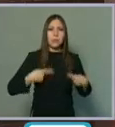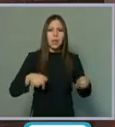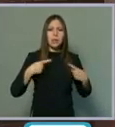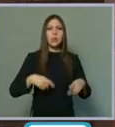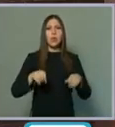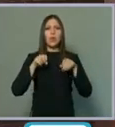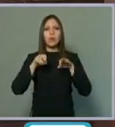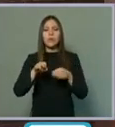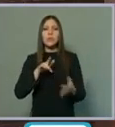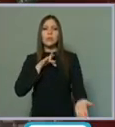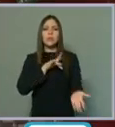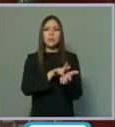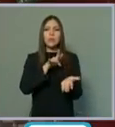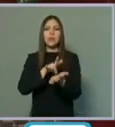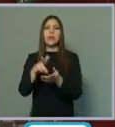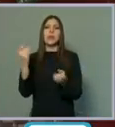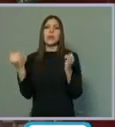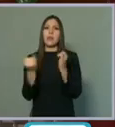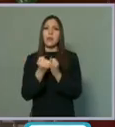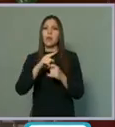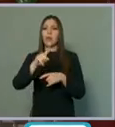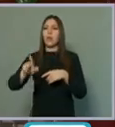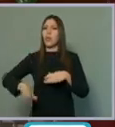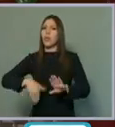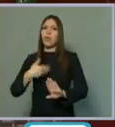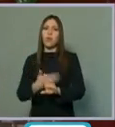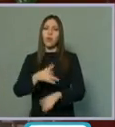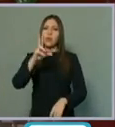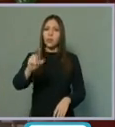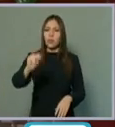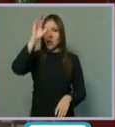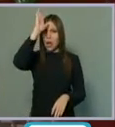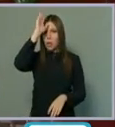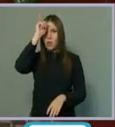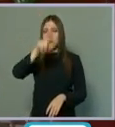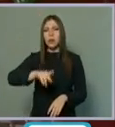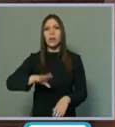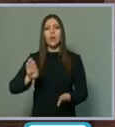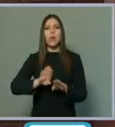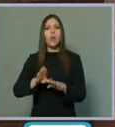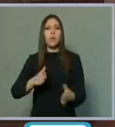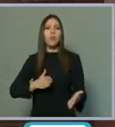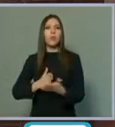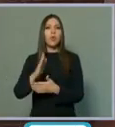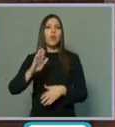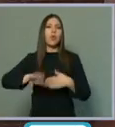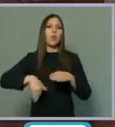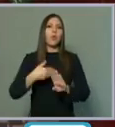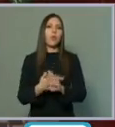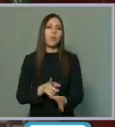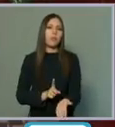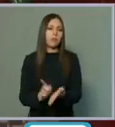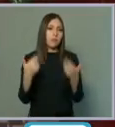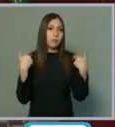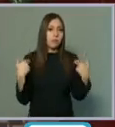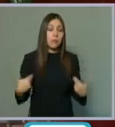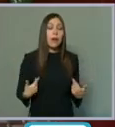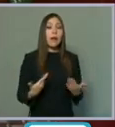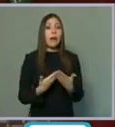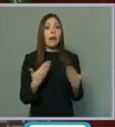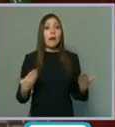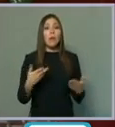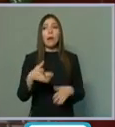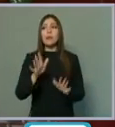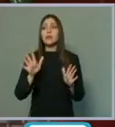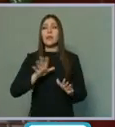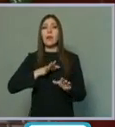Unidos que inclusive ellos están en contra de estas políticas violatorias de los derechos humanos. Entonces tenemos eso y tenemos los medios que están